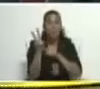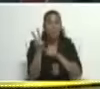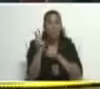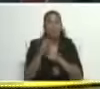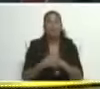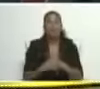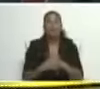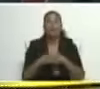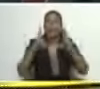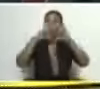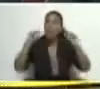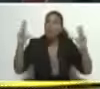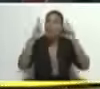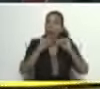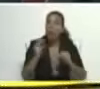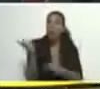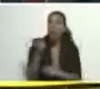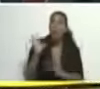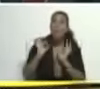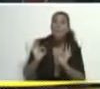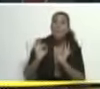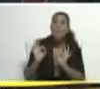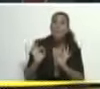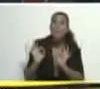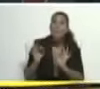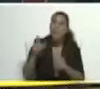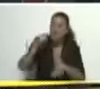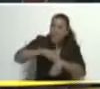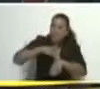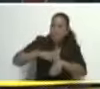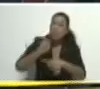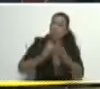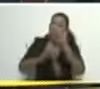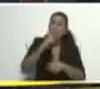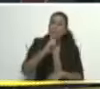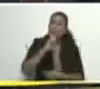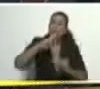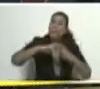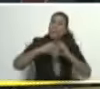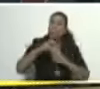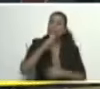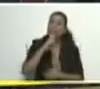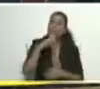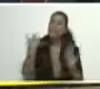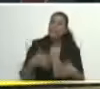sobre Nicaragua, especialmente en estos momentos económicos tan difíciles.